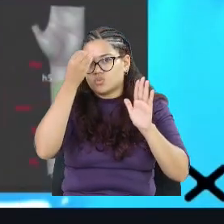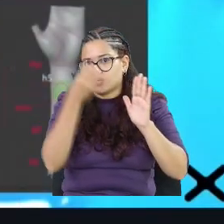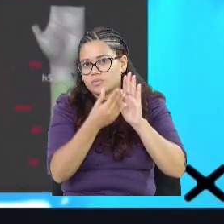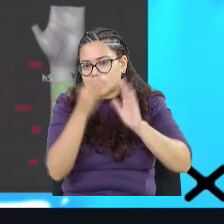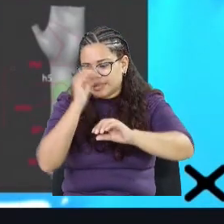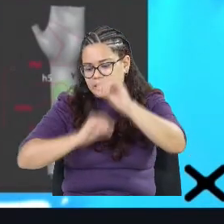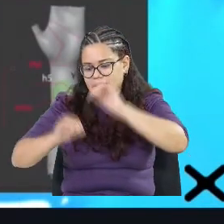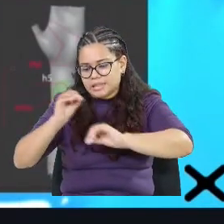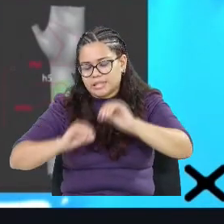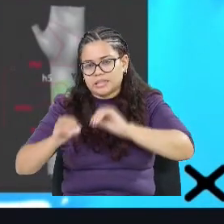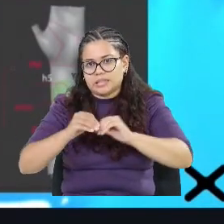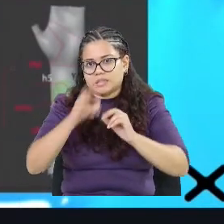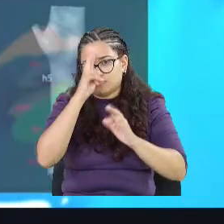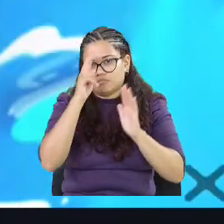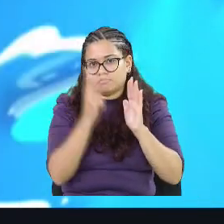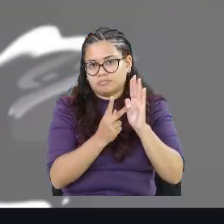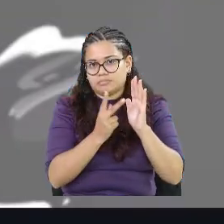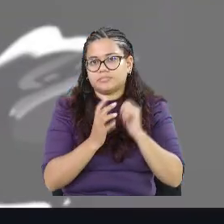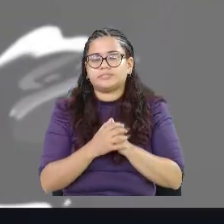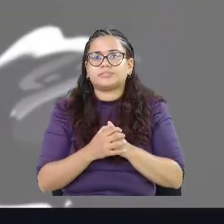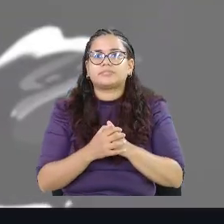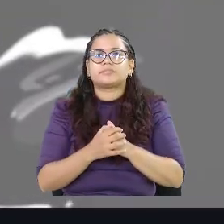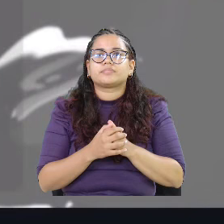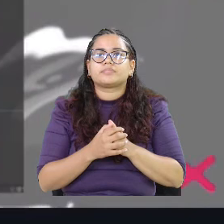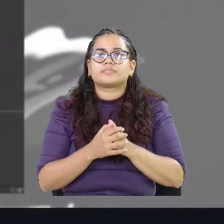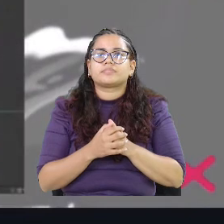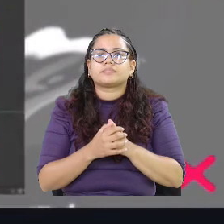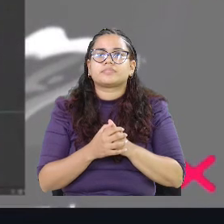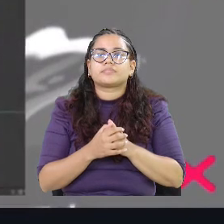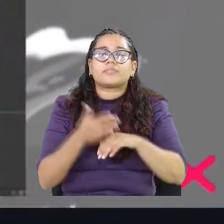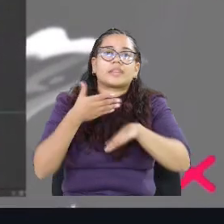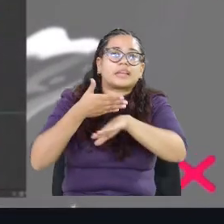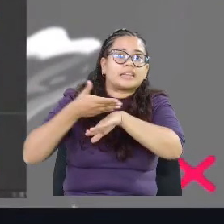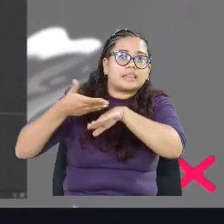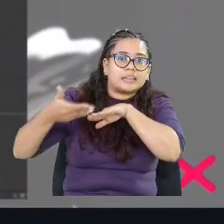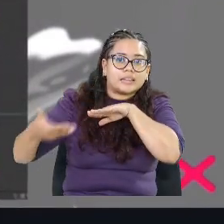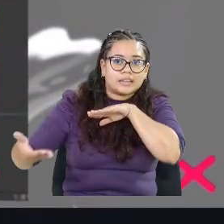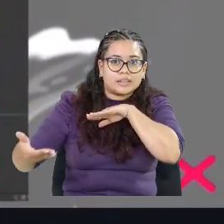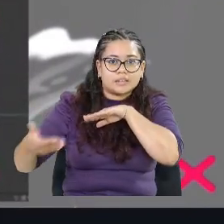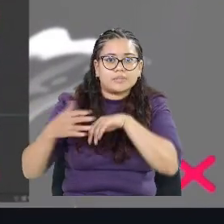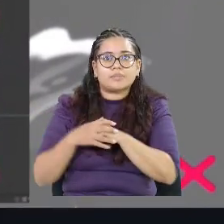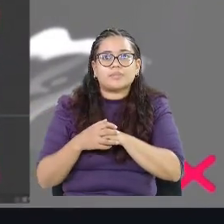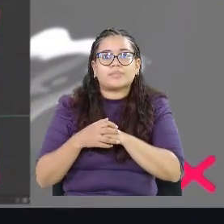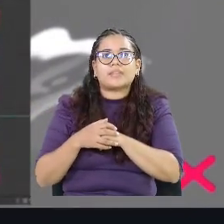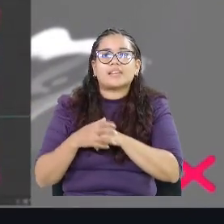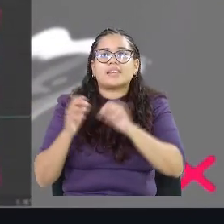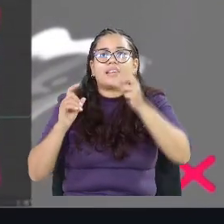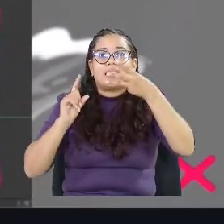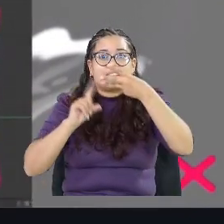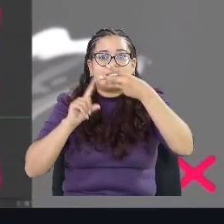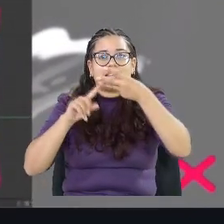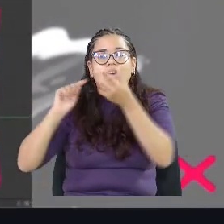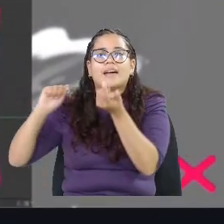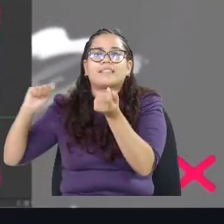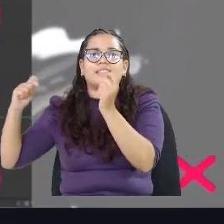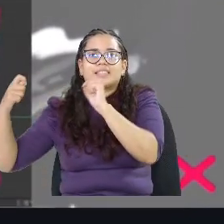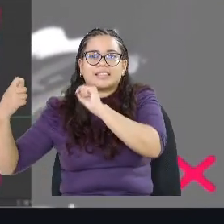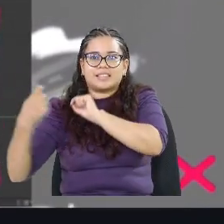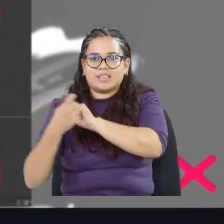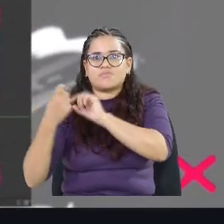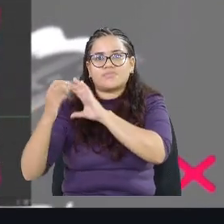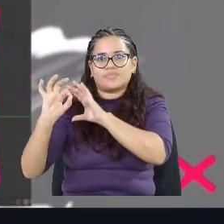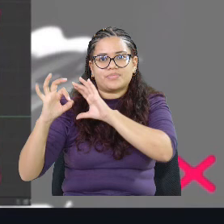limitaciones. De ahí pasamos al siguiente paso, que es la transformación digital.